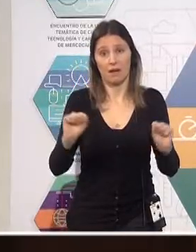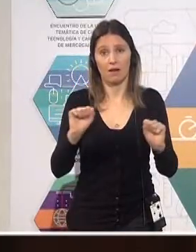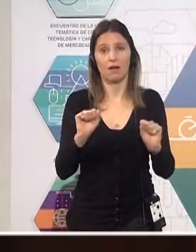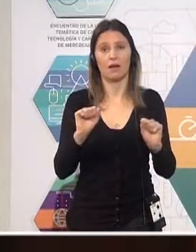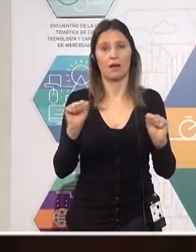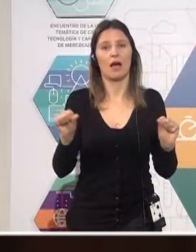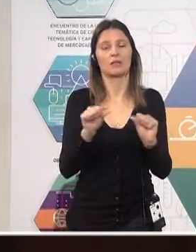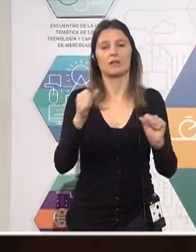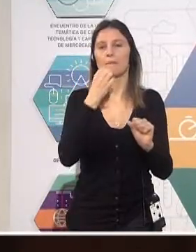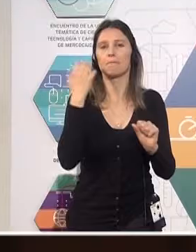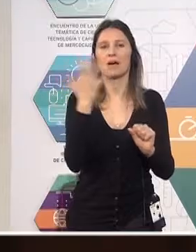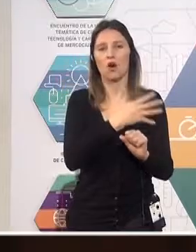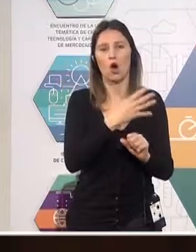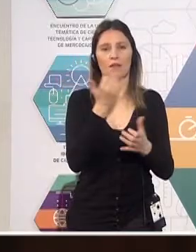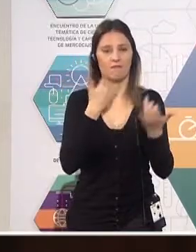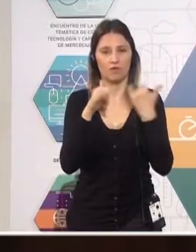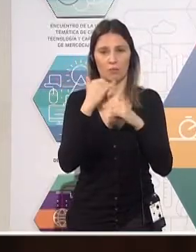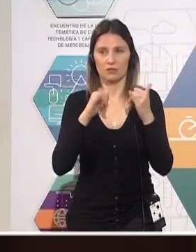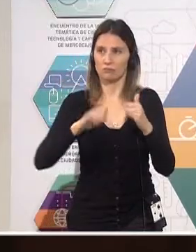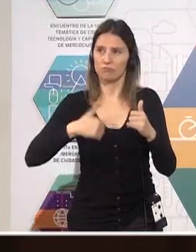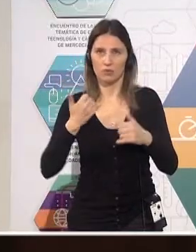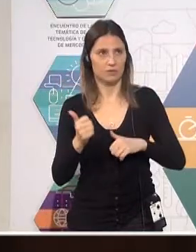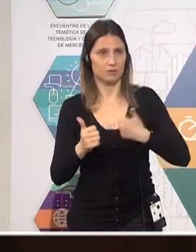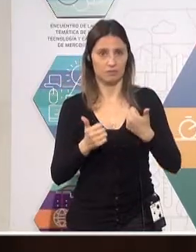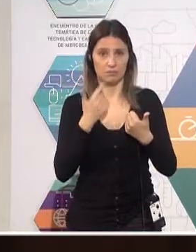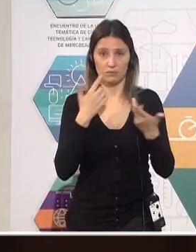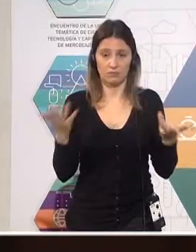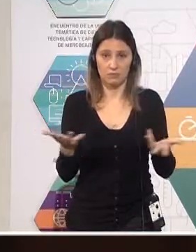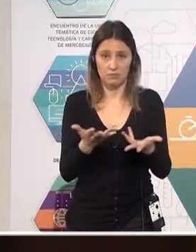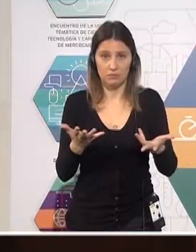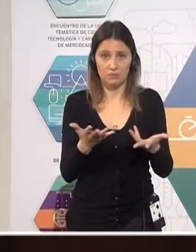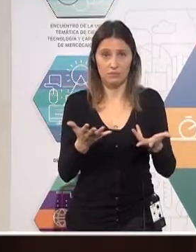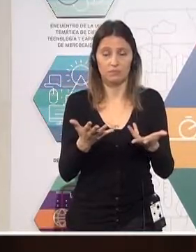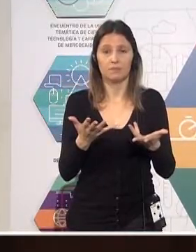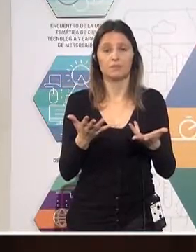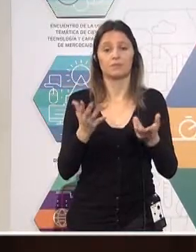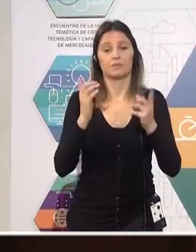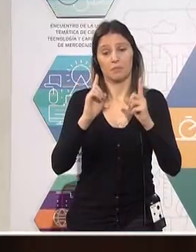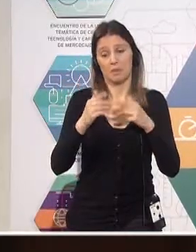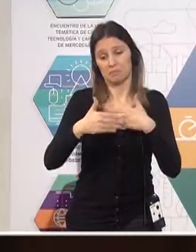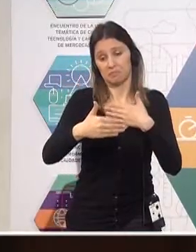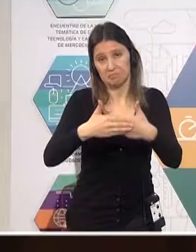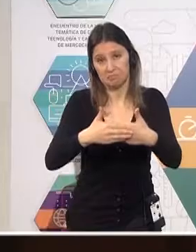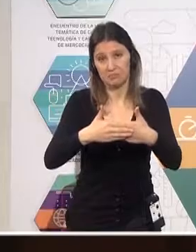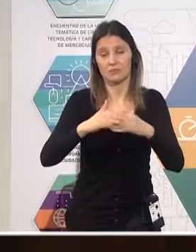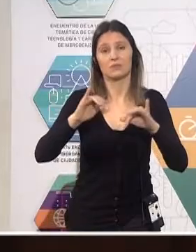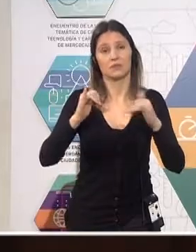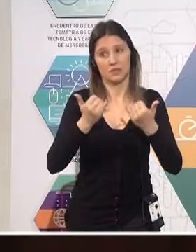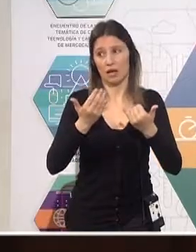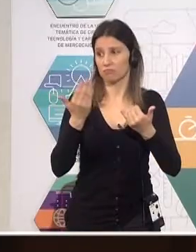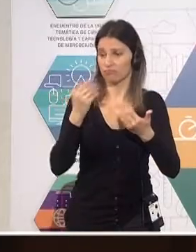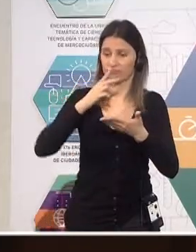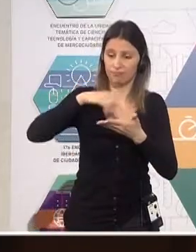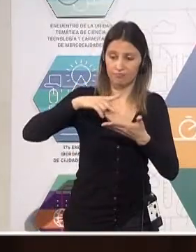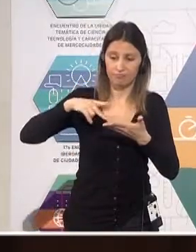hacer un mejor cruzamiento de datos al menos en esta primera etapa el alcance va a ir hasta ahí y ya está planificado